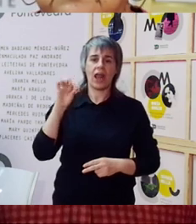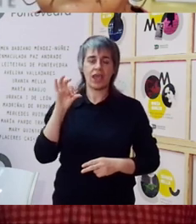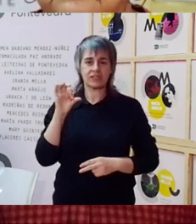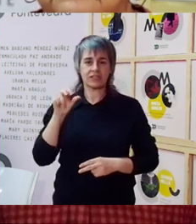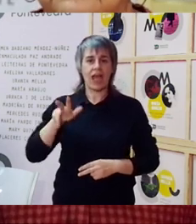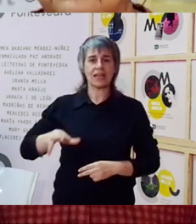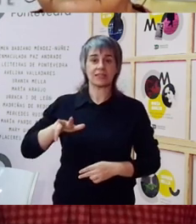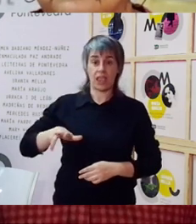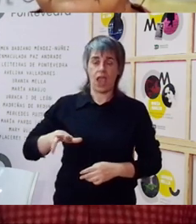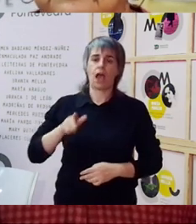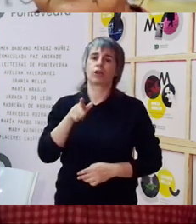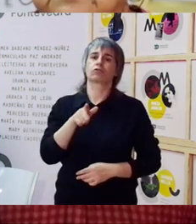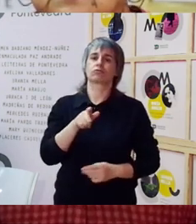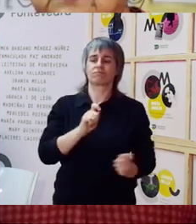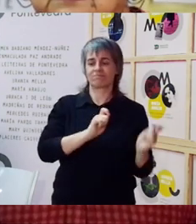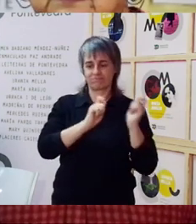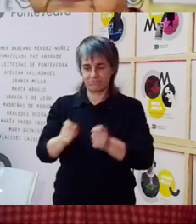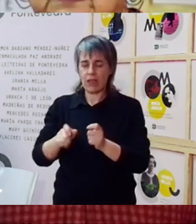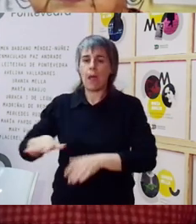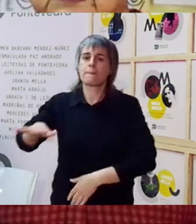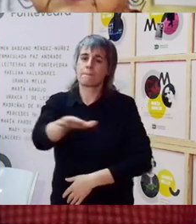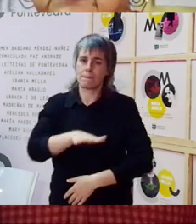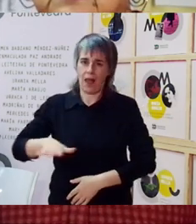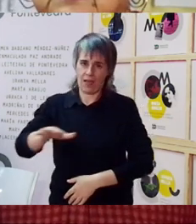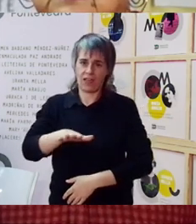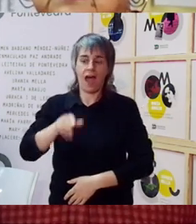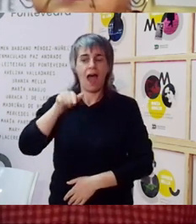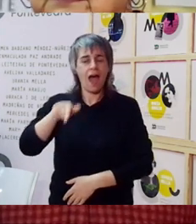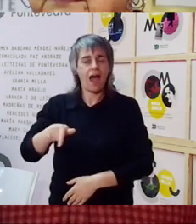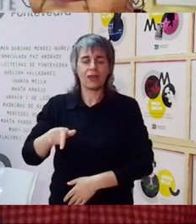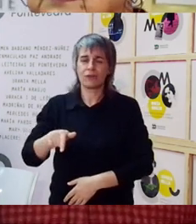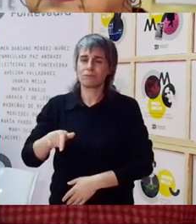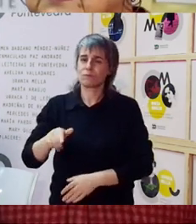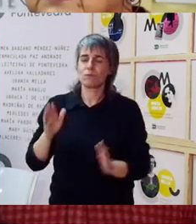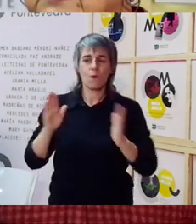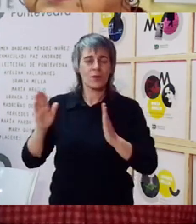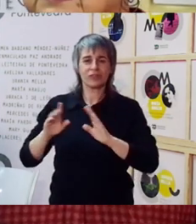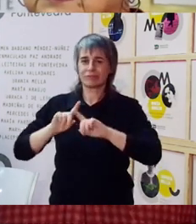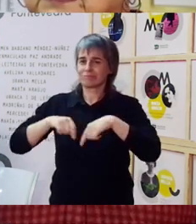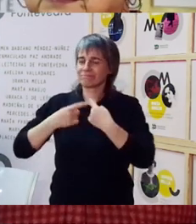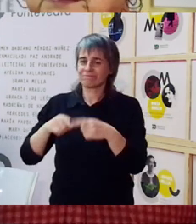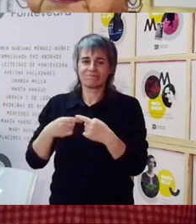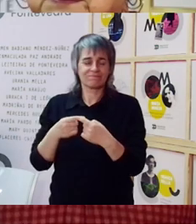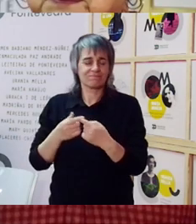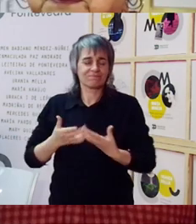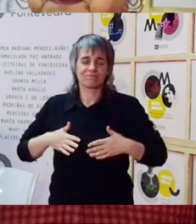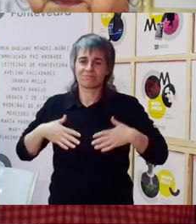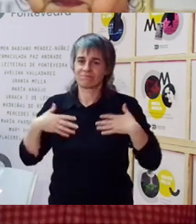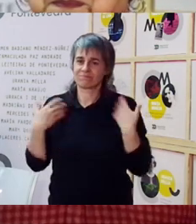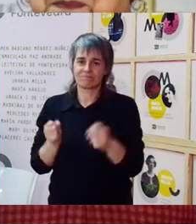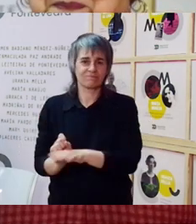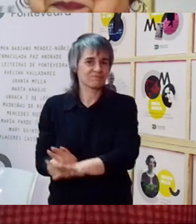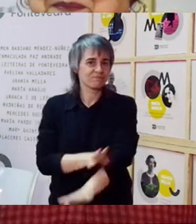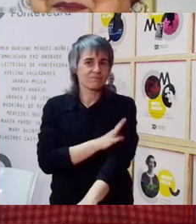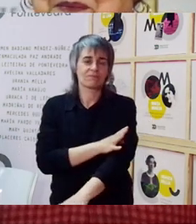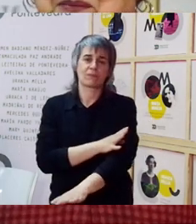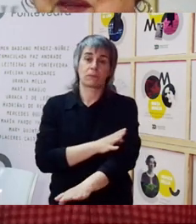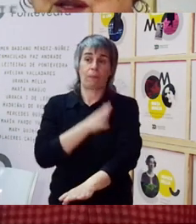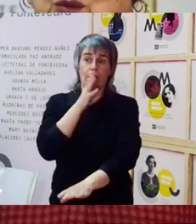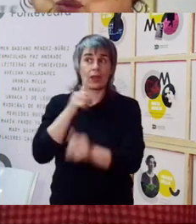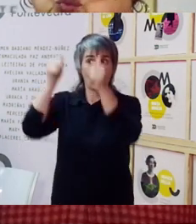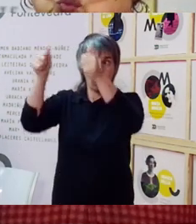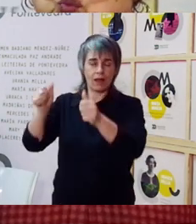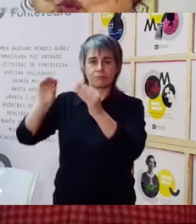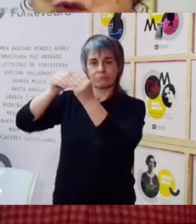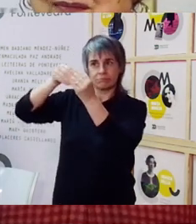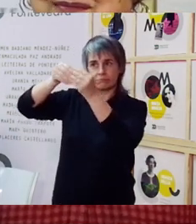Ali compartimos un emotivo momento coa súa familia, cando destapamos o monolito co seu nome e, posteriormente aquí,